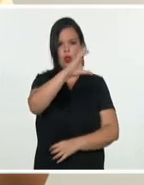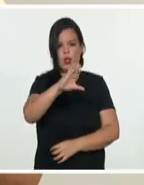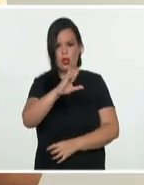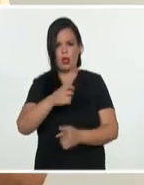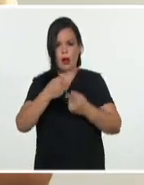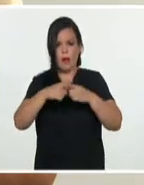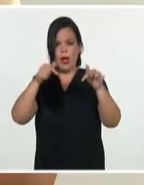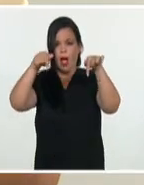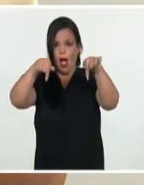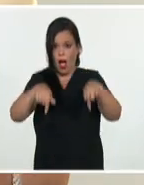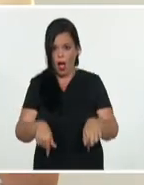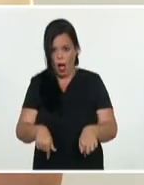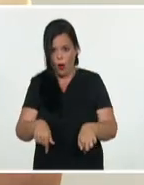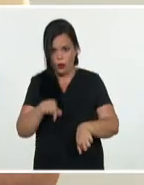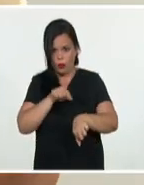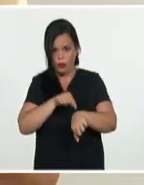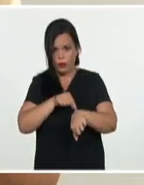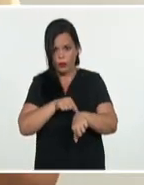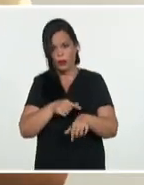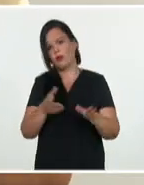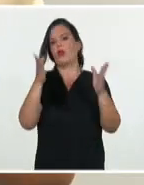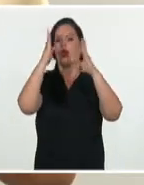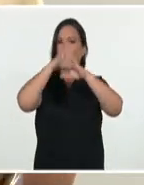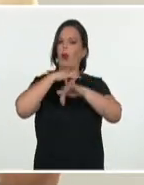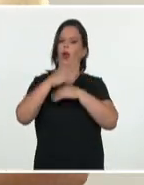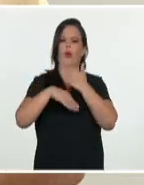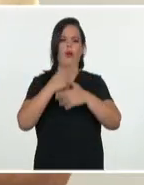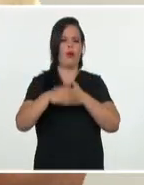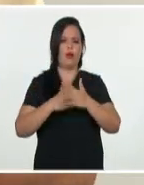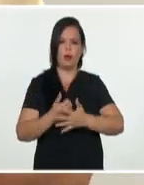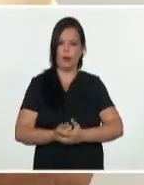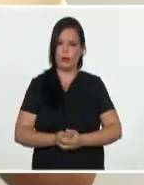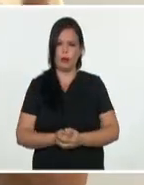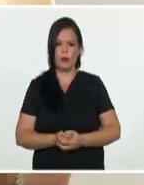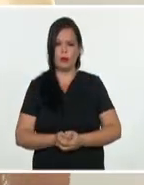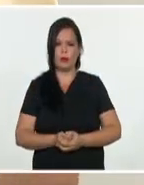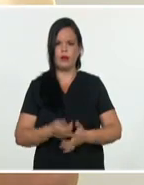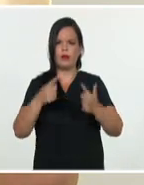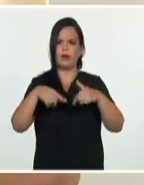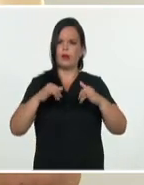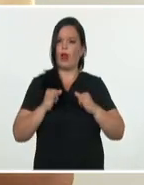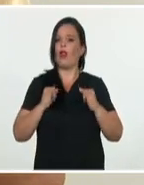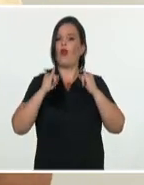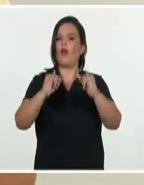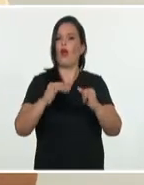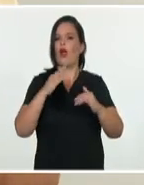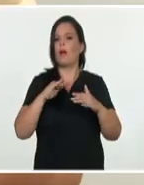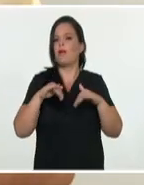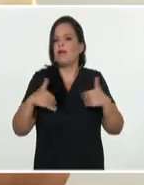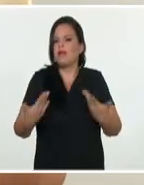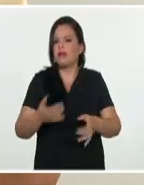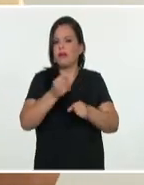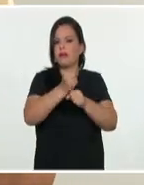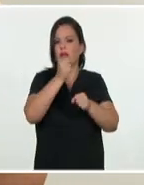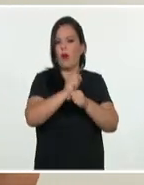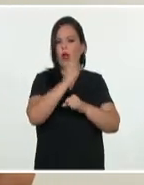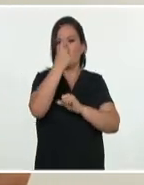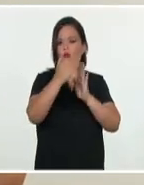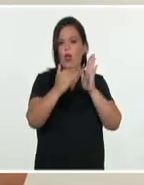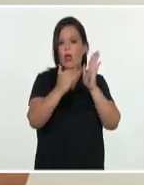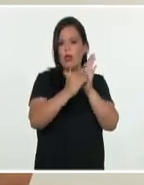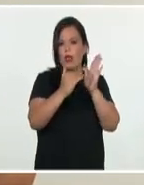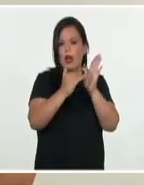no ocurre esa situación. Para conocer qué se ha hecho desde la 1 de la tarde hasta pasadas ya las 8 de la noche,